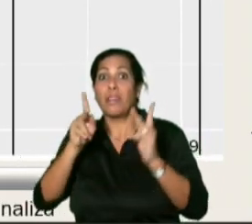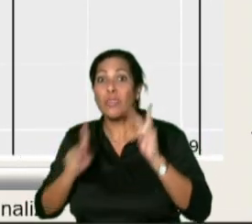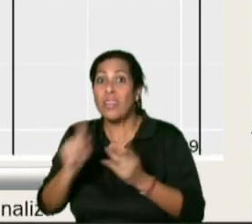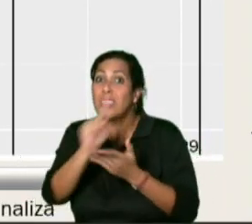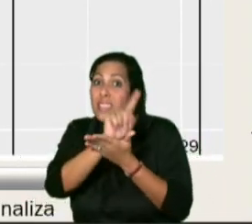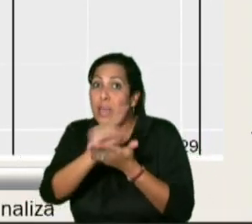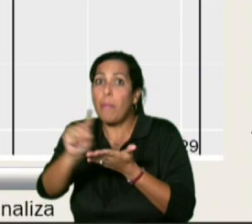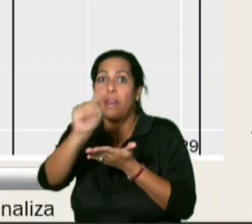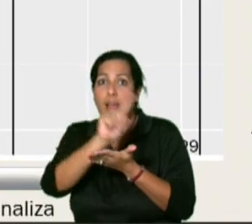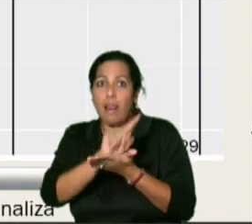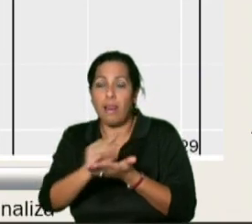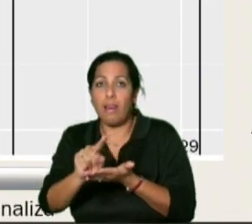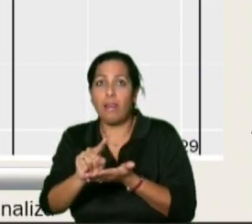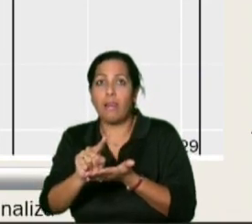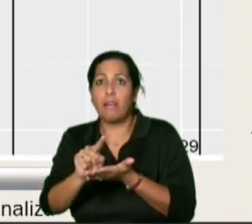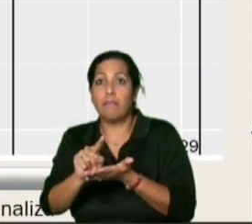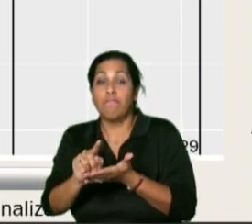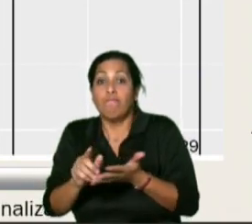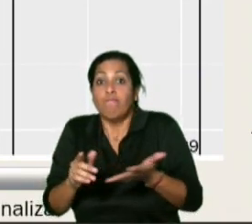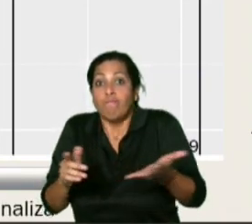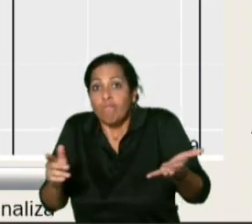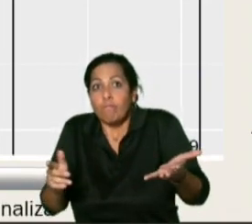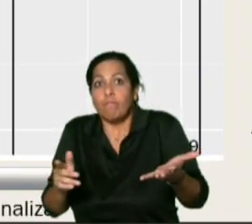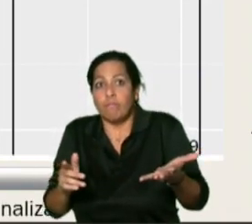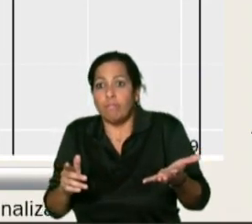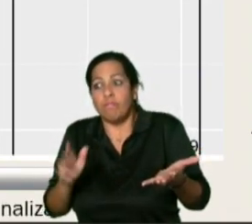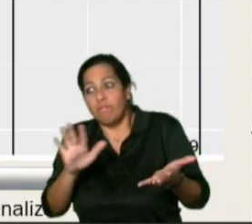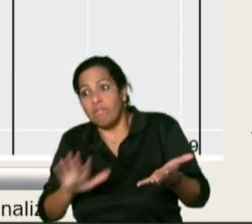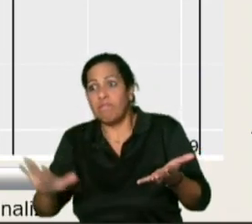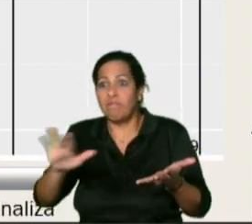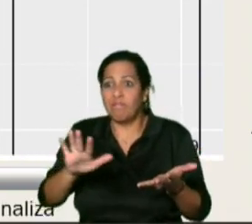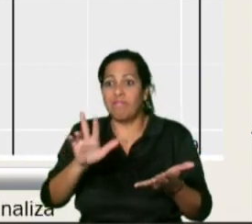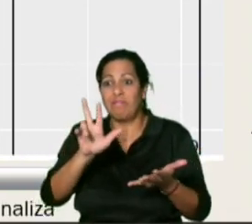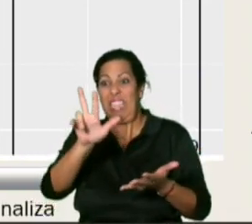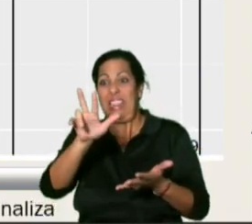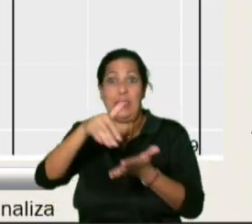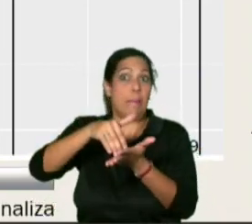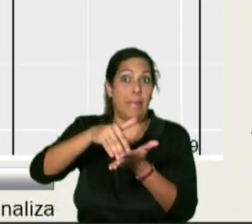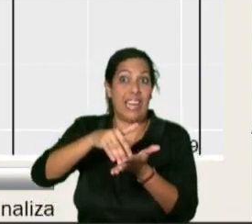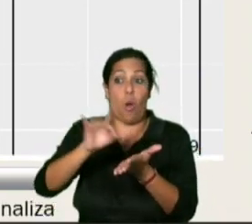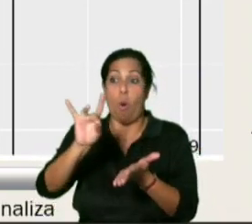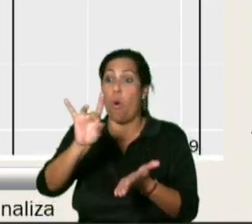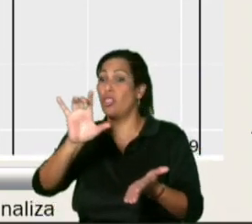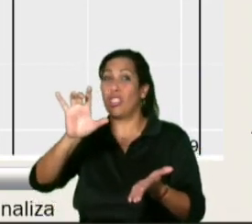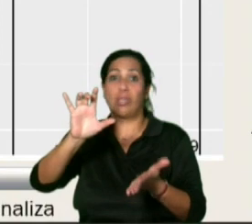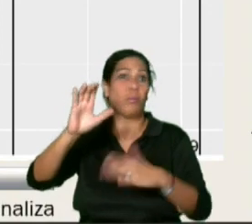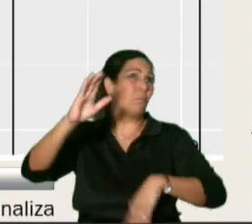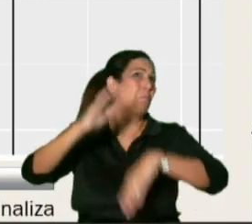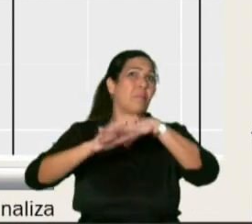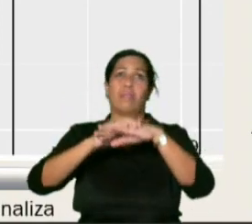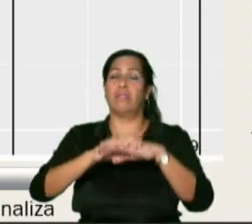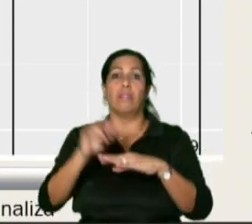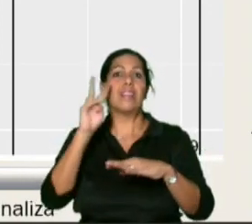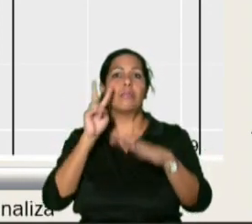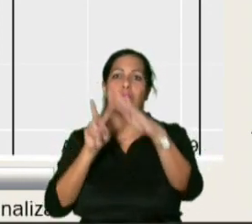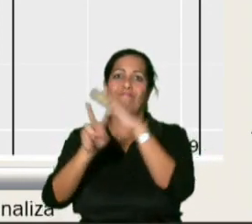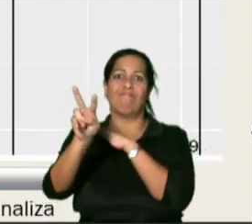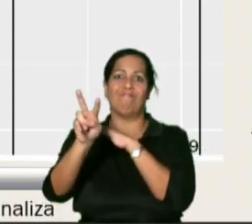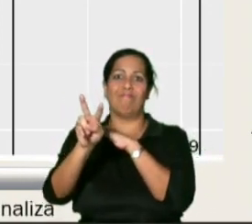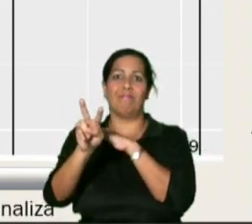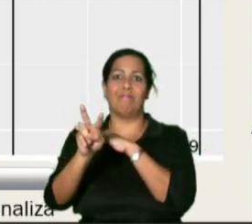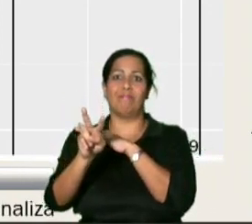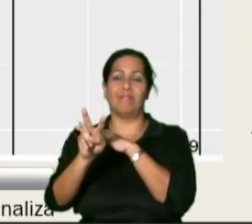semana. Así que en el peor de los casos podríamos estar viendo 3.800 casos, que ese sería el límite superior de esa